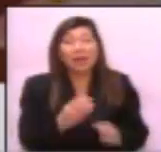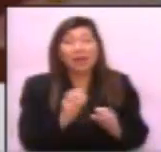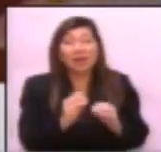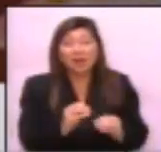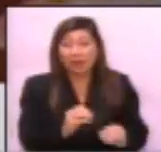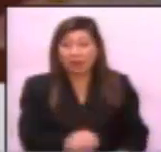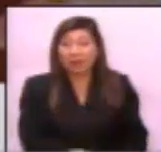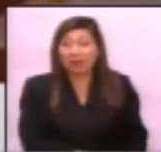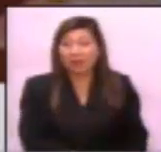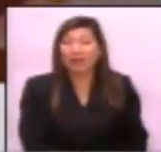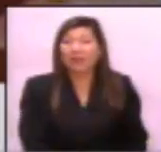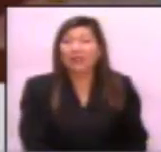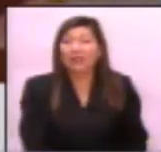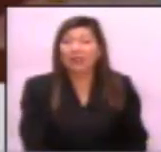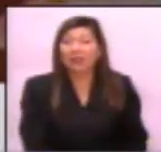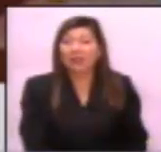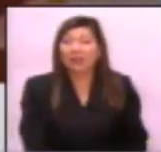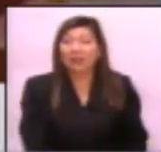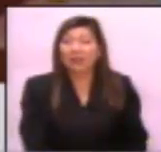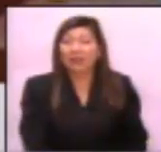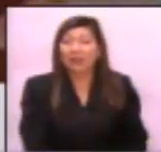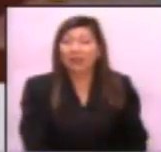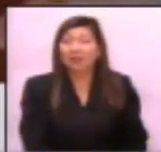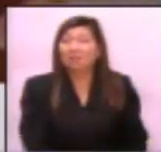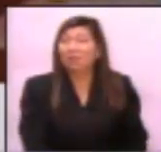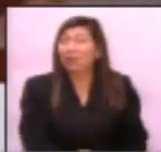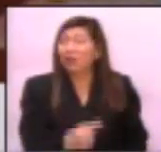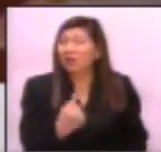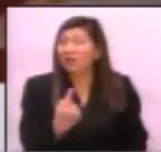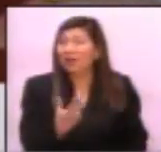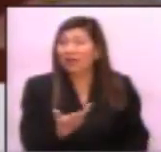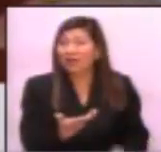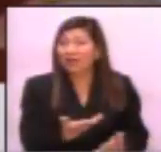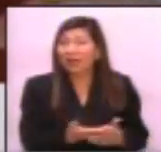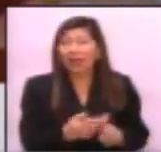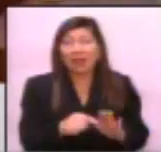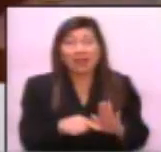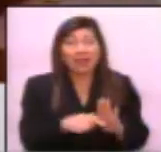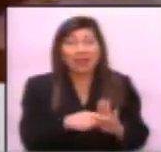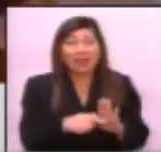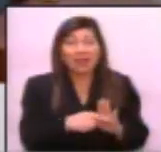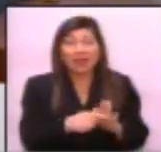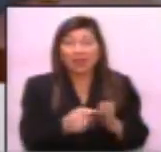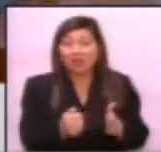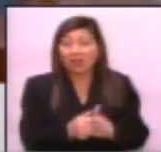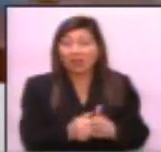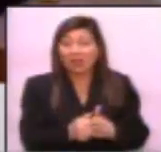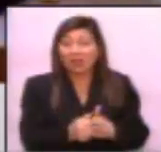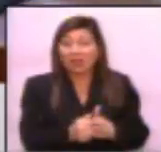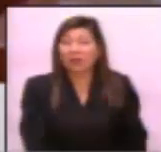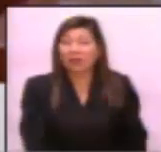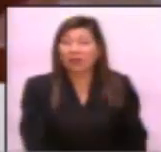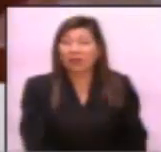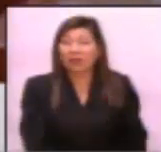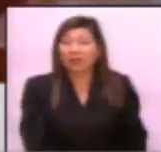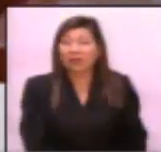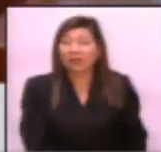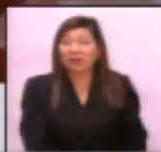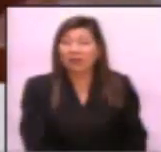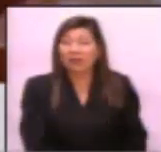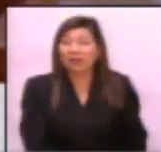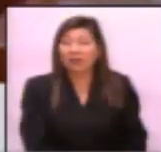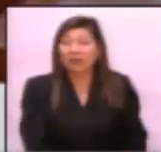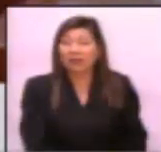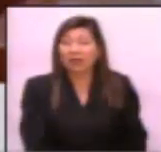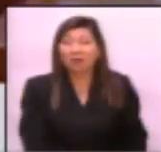principios, la prepotencia. No solamente la negación Amayuya, no solamente